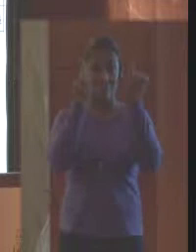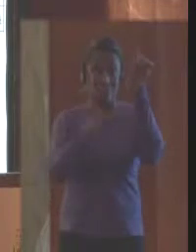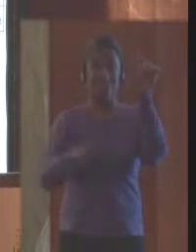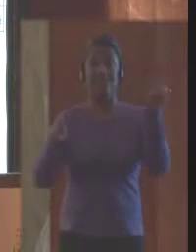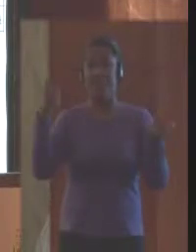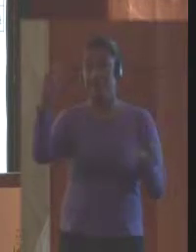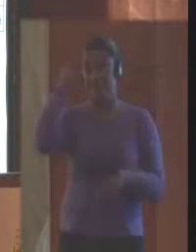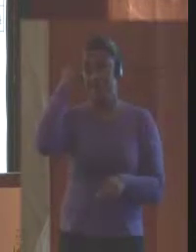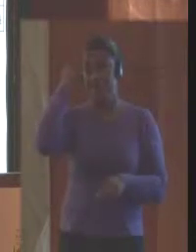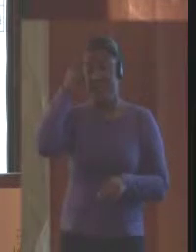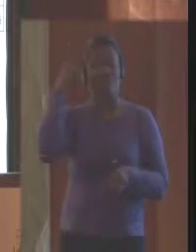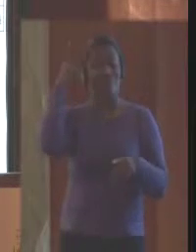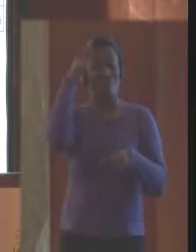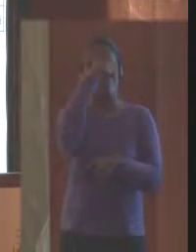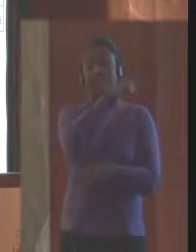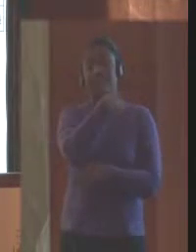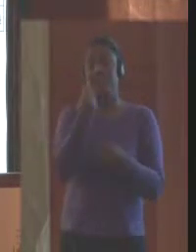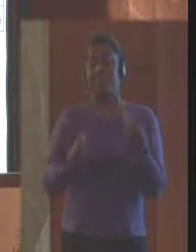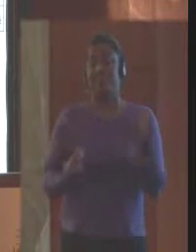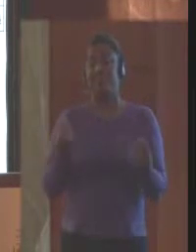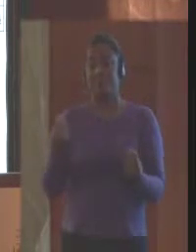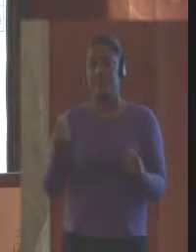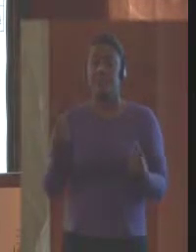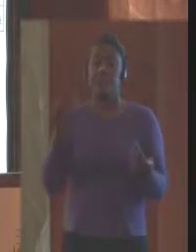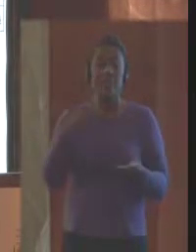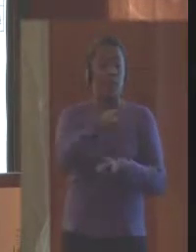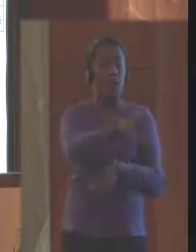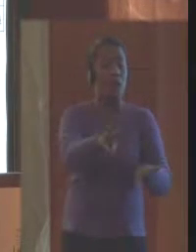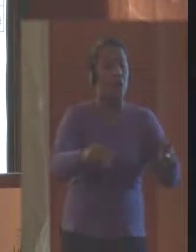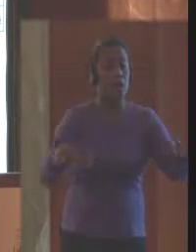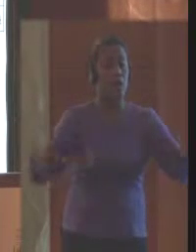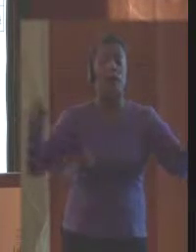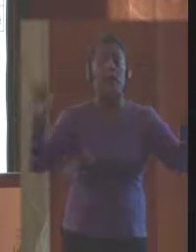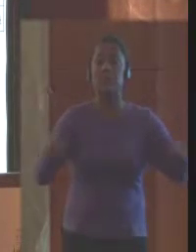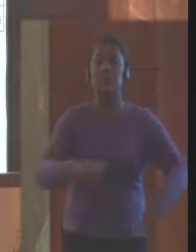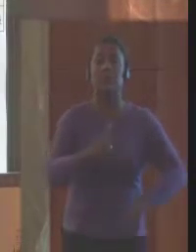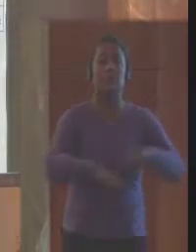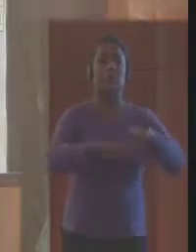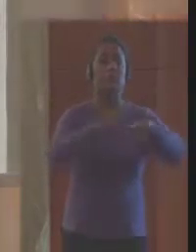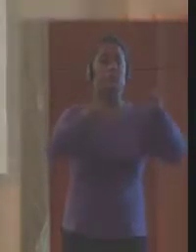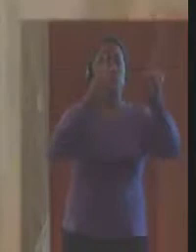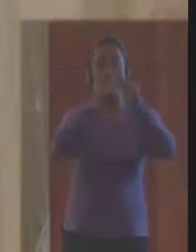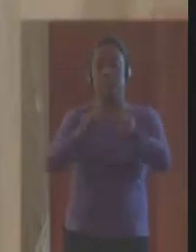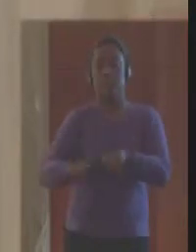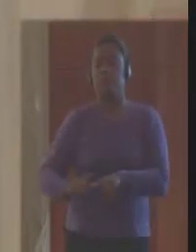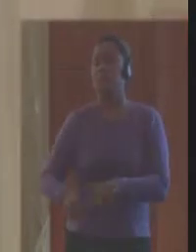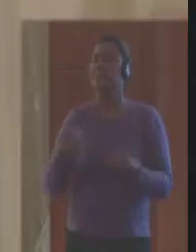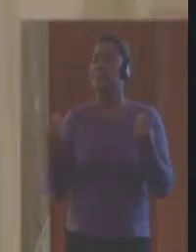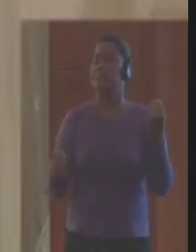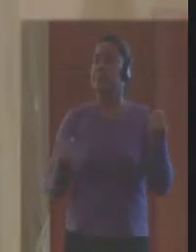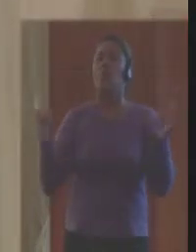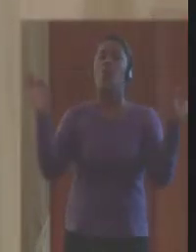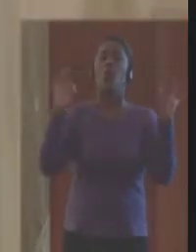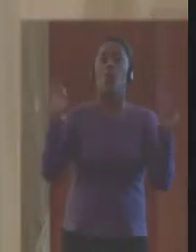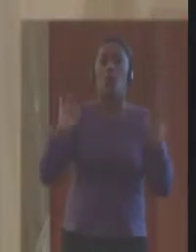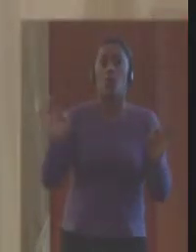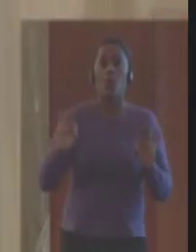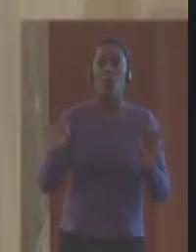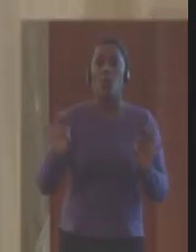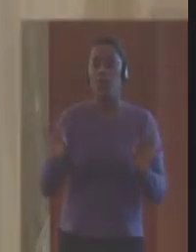una situación complicada. Si habilitar el suelo con obras de una vez de mitigación, o por el